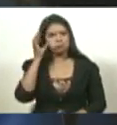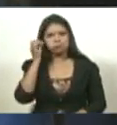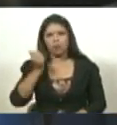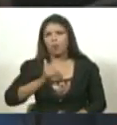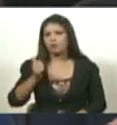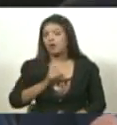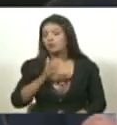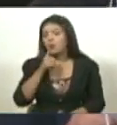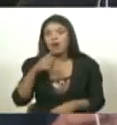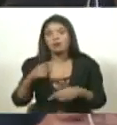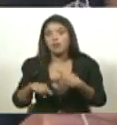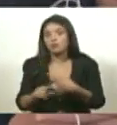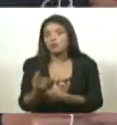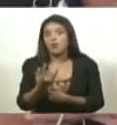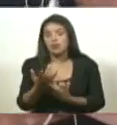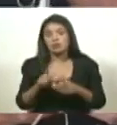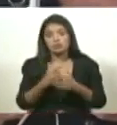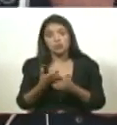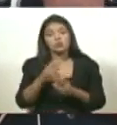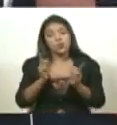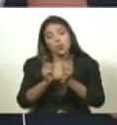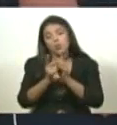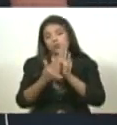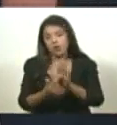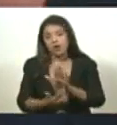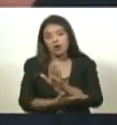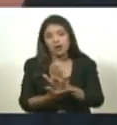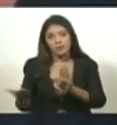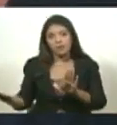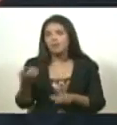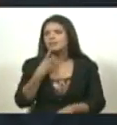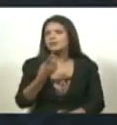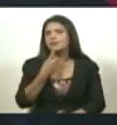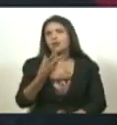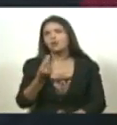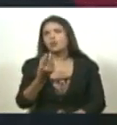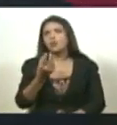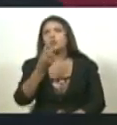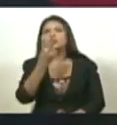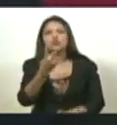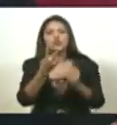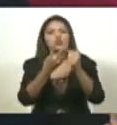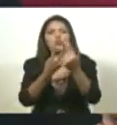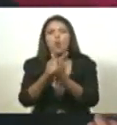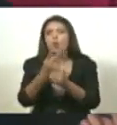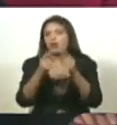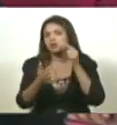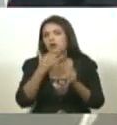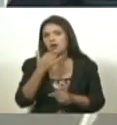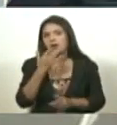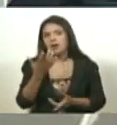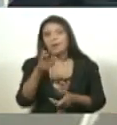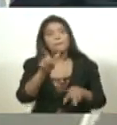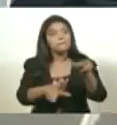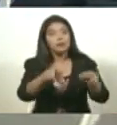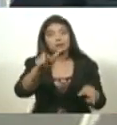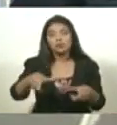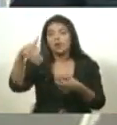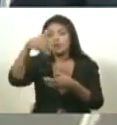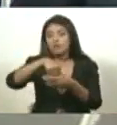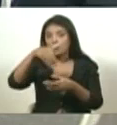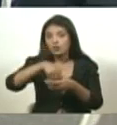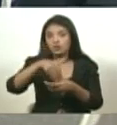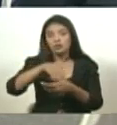sin consecuencia. Y ese es un ejemplo de ello. Dicen no nada más dos cosas. Uno, que es gente que estaba votando